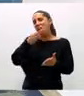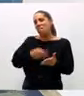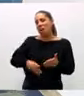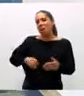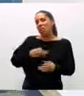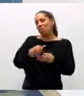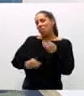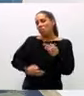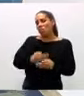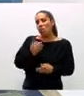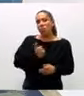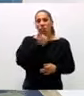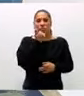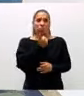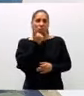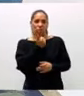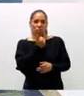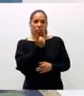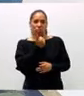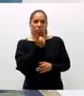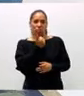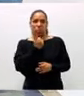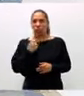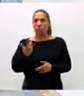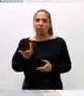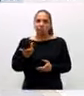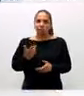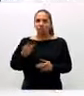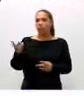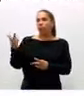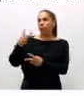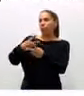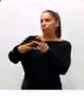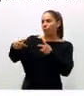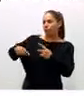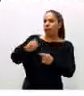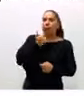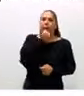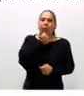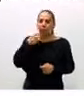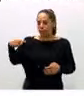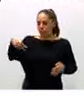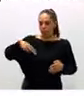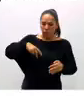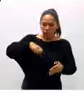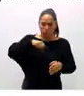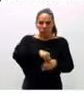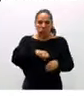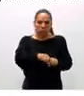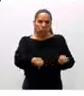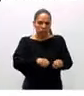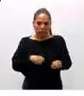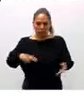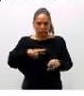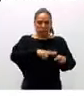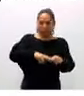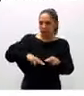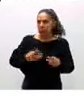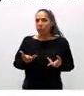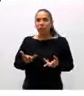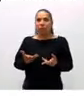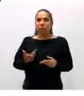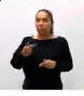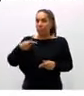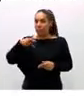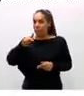entrar porque todos corren para elegir las mejores. Algunos aprovechan el desorden para jugar, hacer bromas y cometer